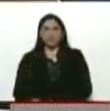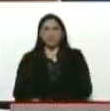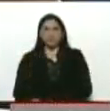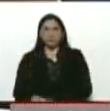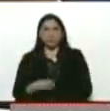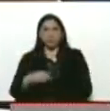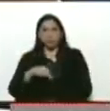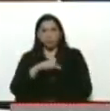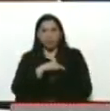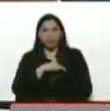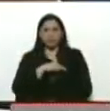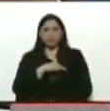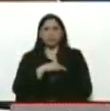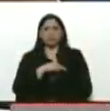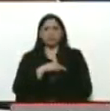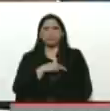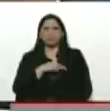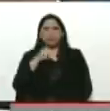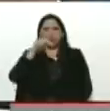límites.